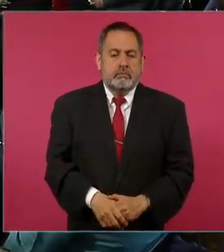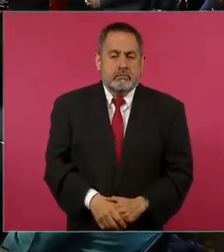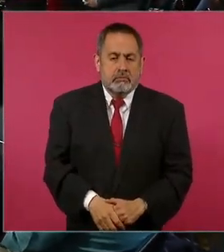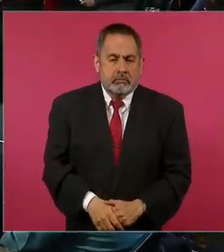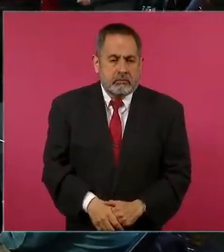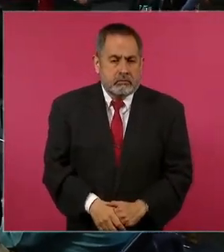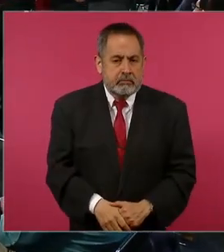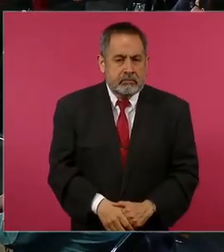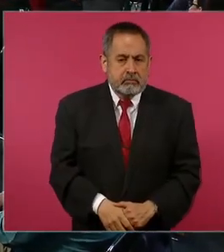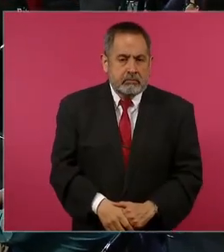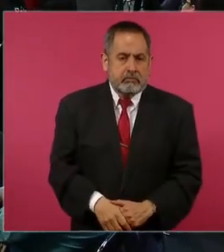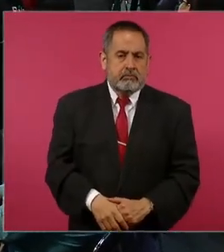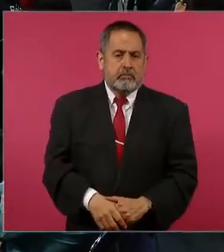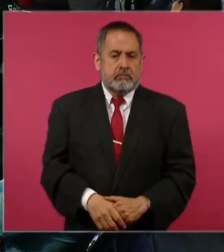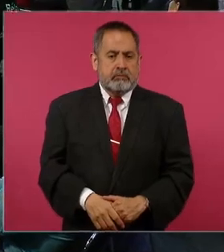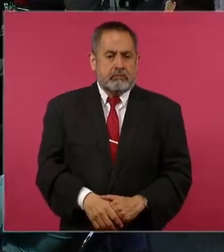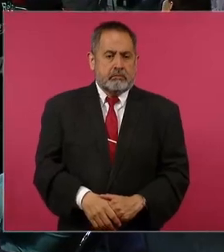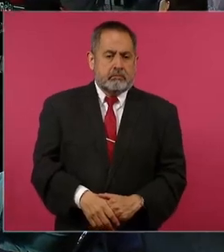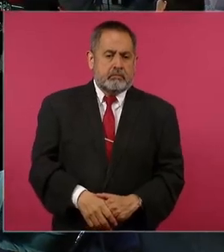Ah, es Isa.